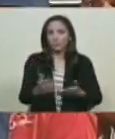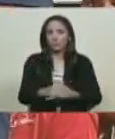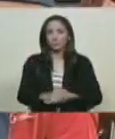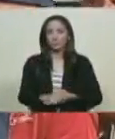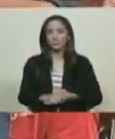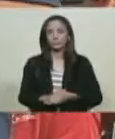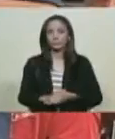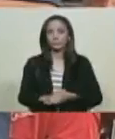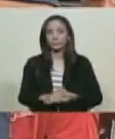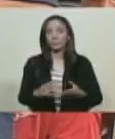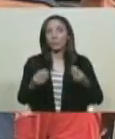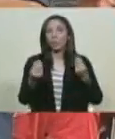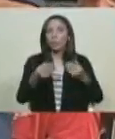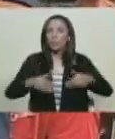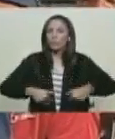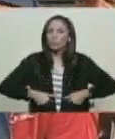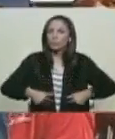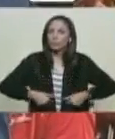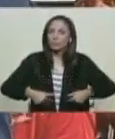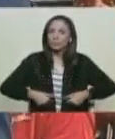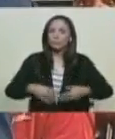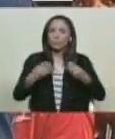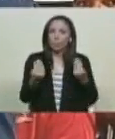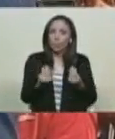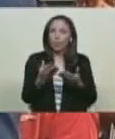hoy requiere el esfuerzo mayor.